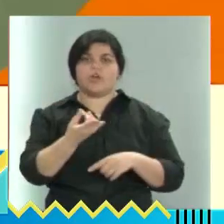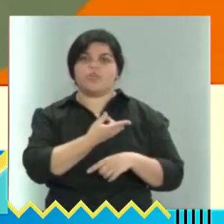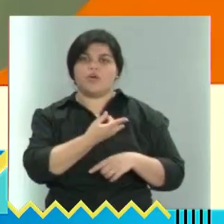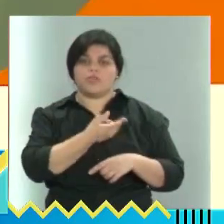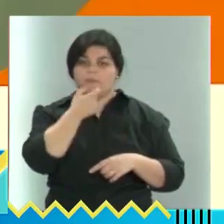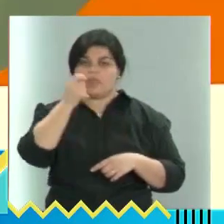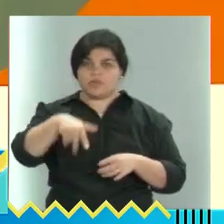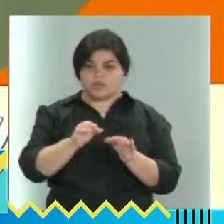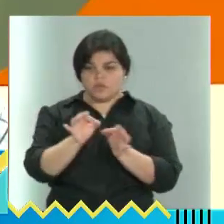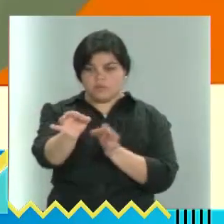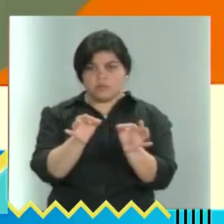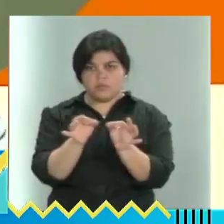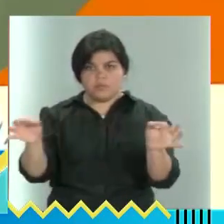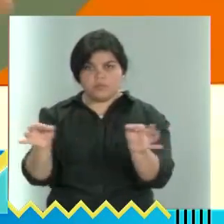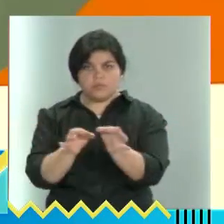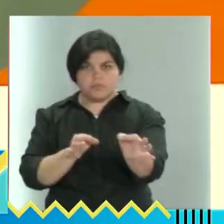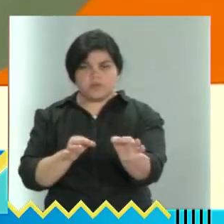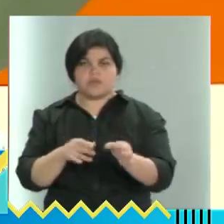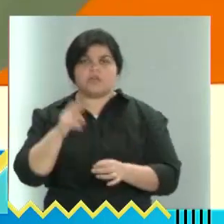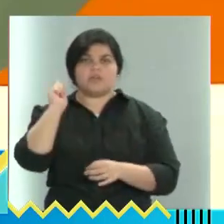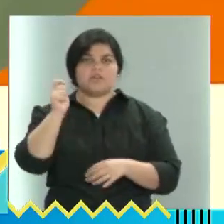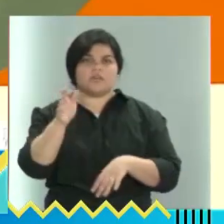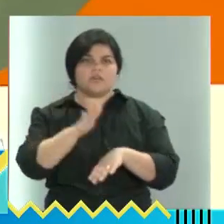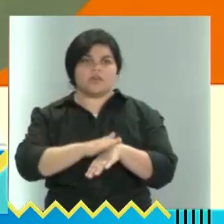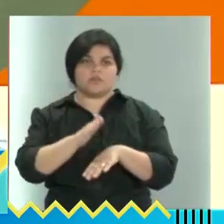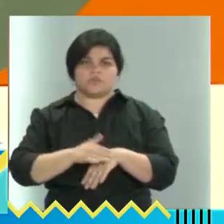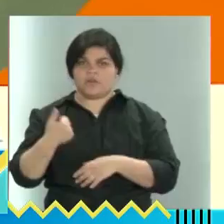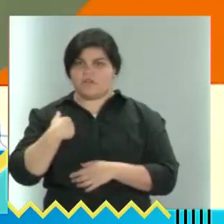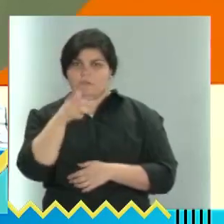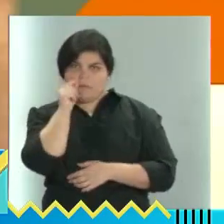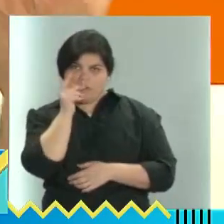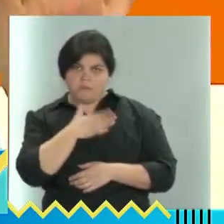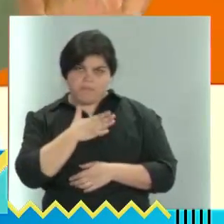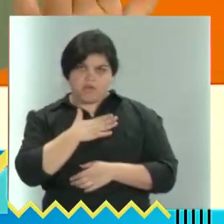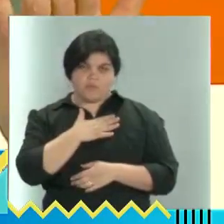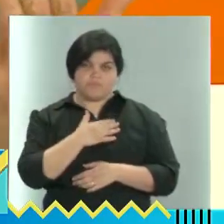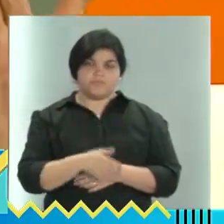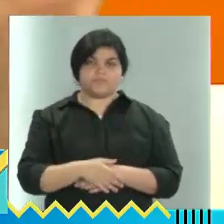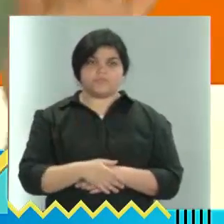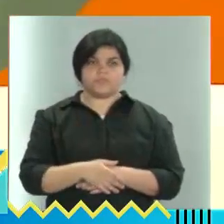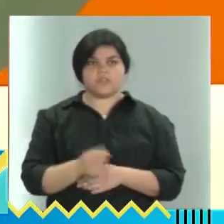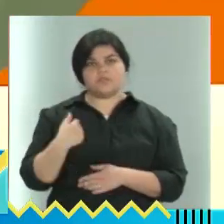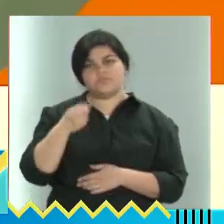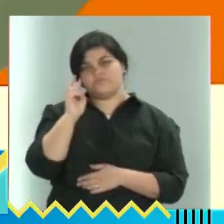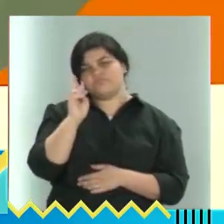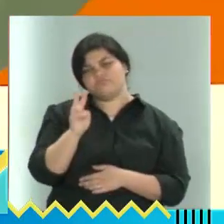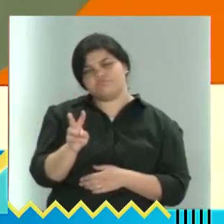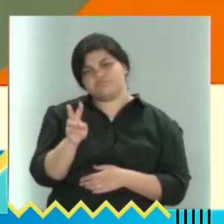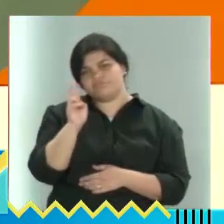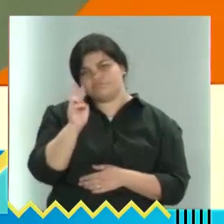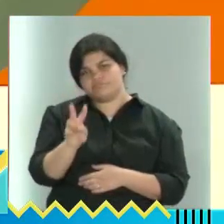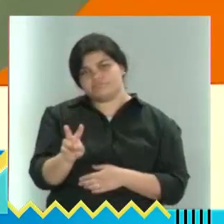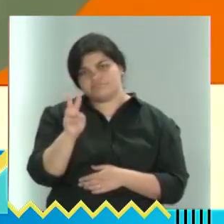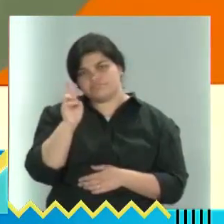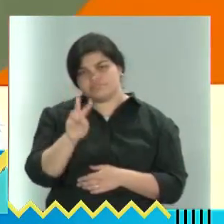calculada acá en Mendoza, y el ingeniero que calculó ese estadio fue mi padre. Entonces yo veía esa obra